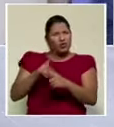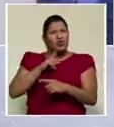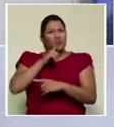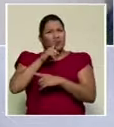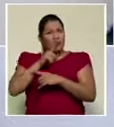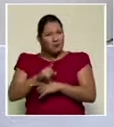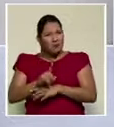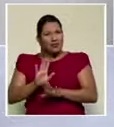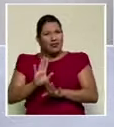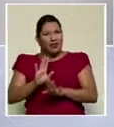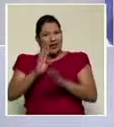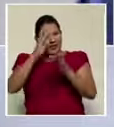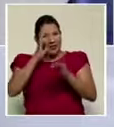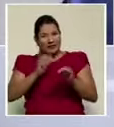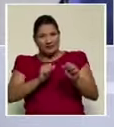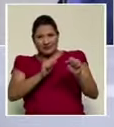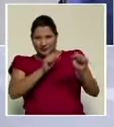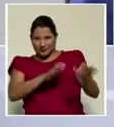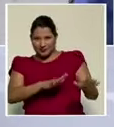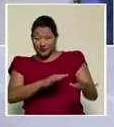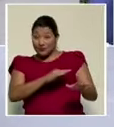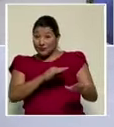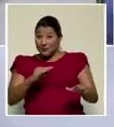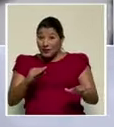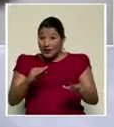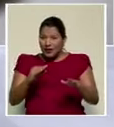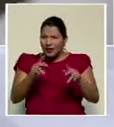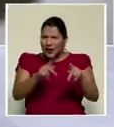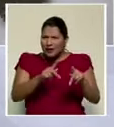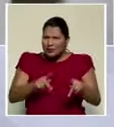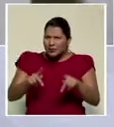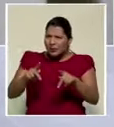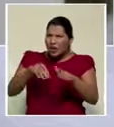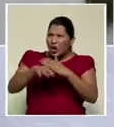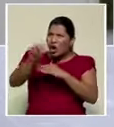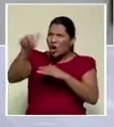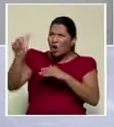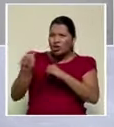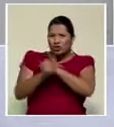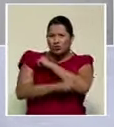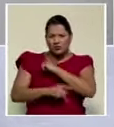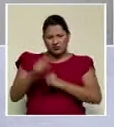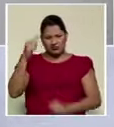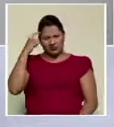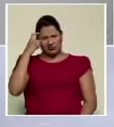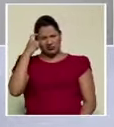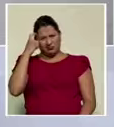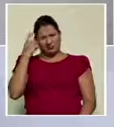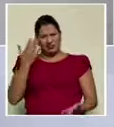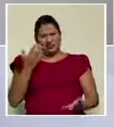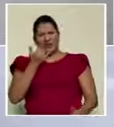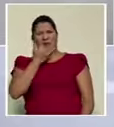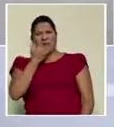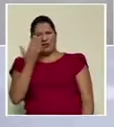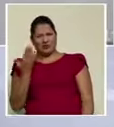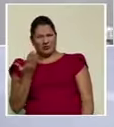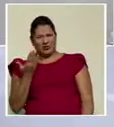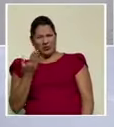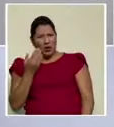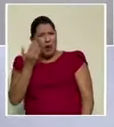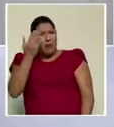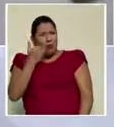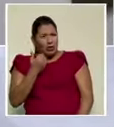lado y la gente en otros países un poco se rasca la cabeza y dice, ¿pero qué pasó? ¿Por qué por ser cuñado de